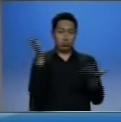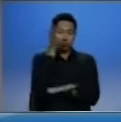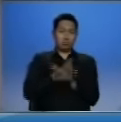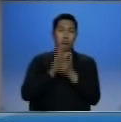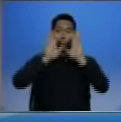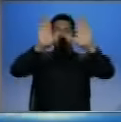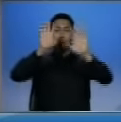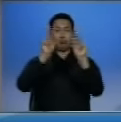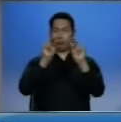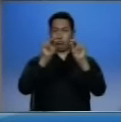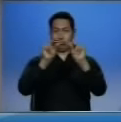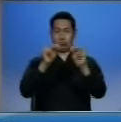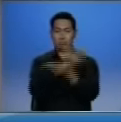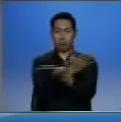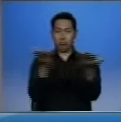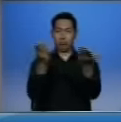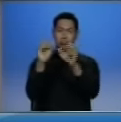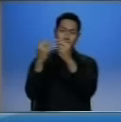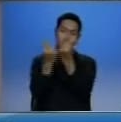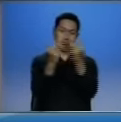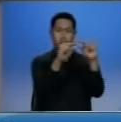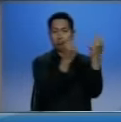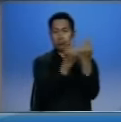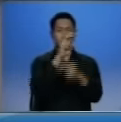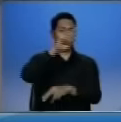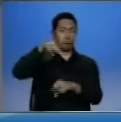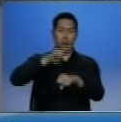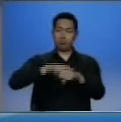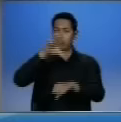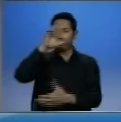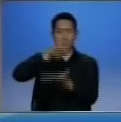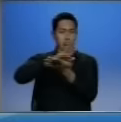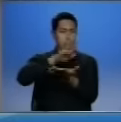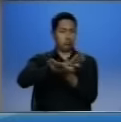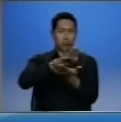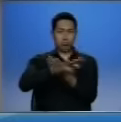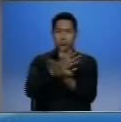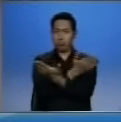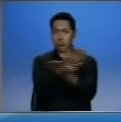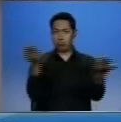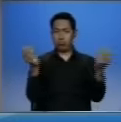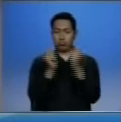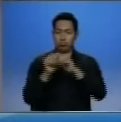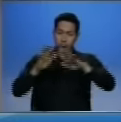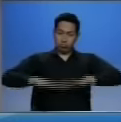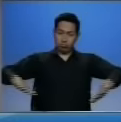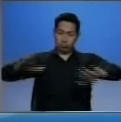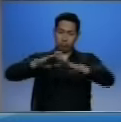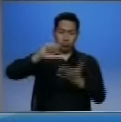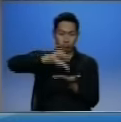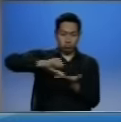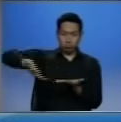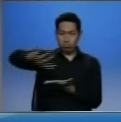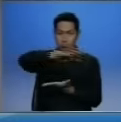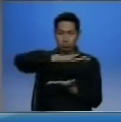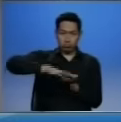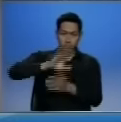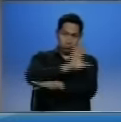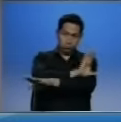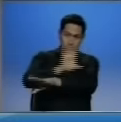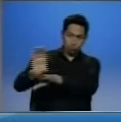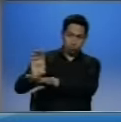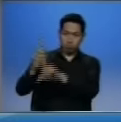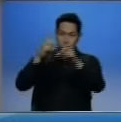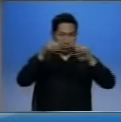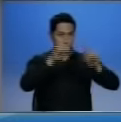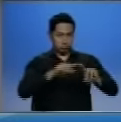nacional. Los gremios, hay total tranquilidad, normalidad, tanto en la zona urbana, rural, en los ejes viales,